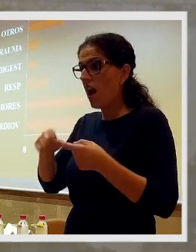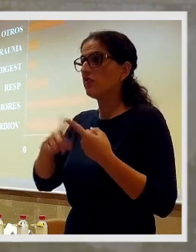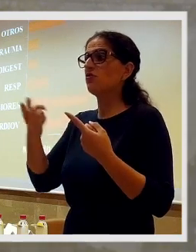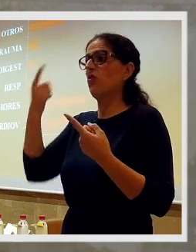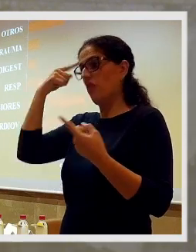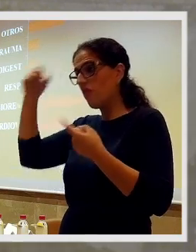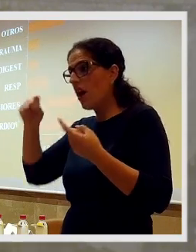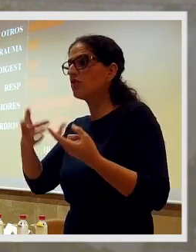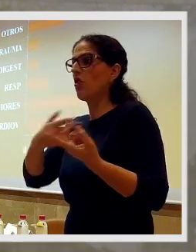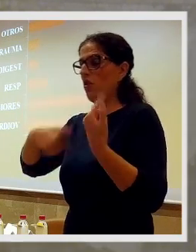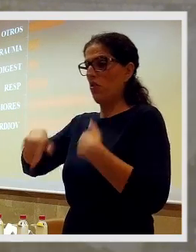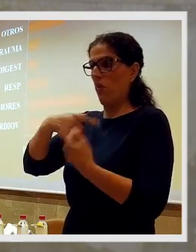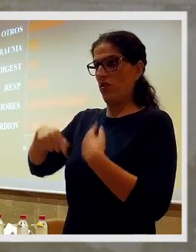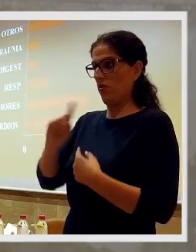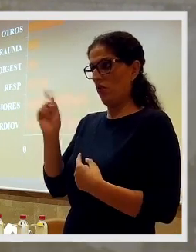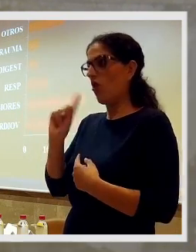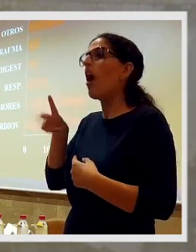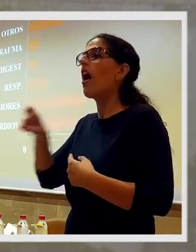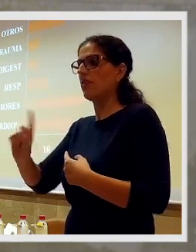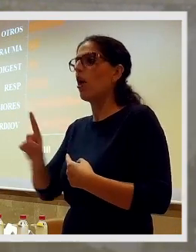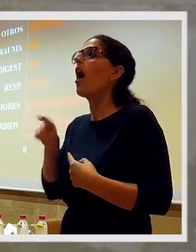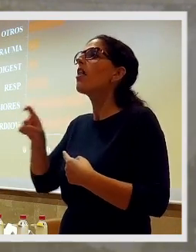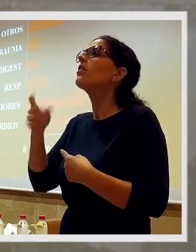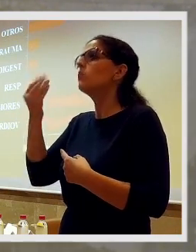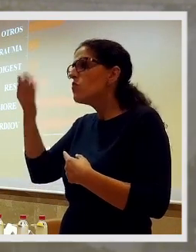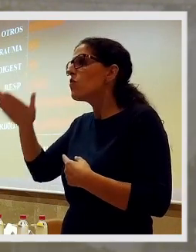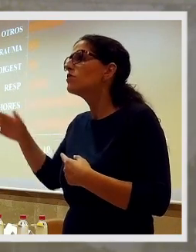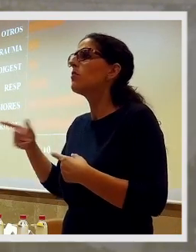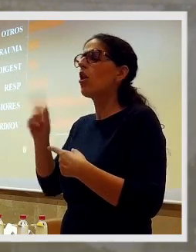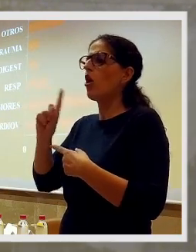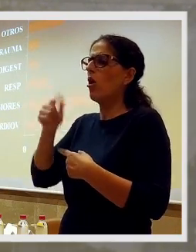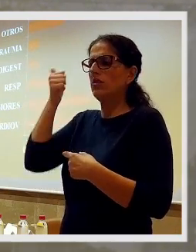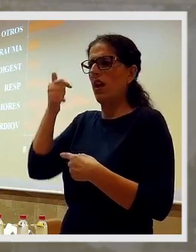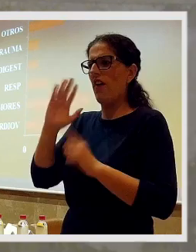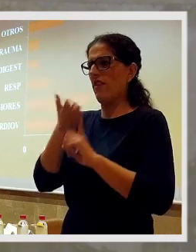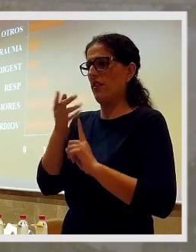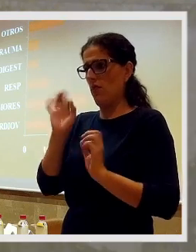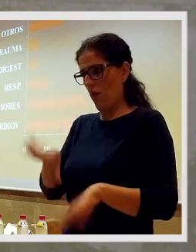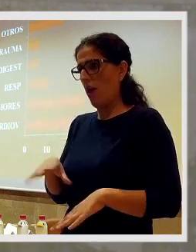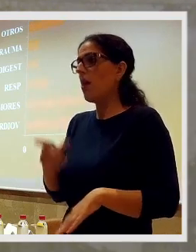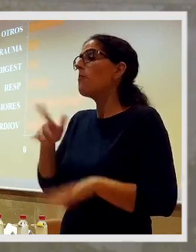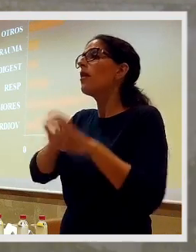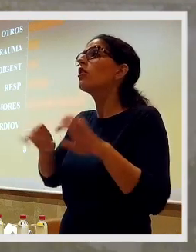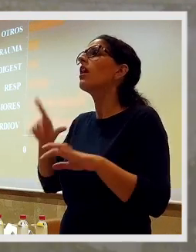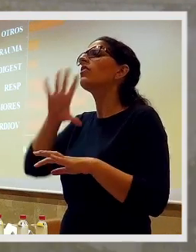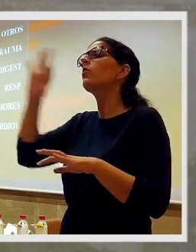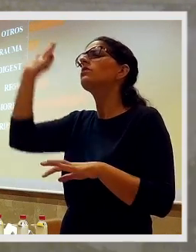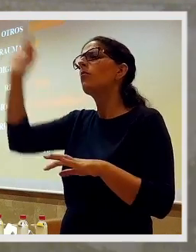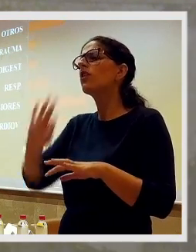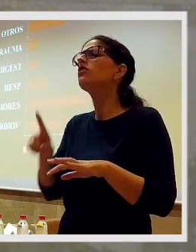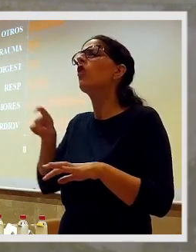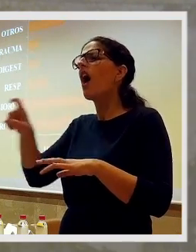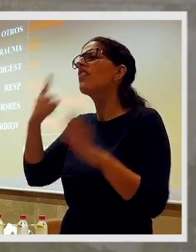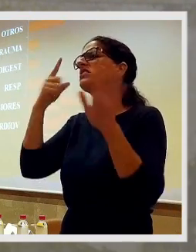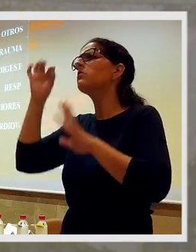cardiovasculares. Afortunadamente el cáncer, hoy por hoy, se cura en más del 50%, del